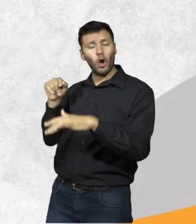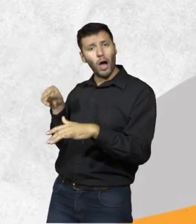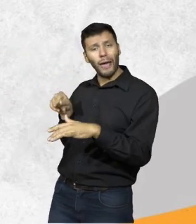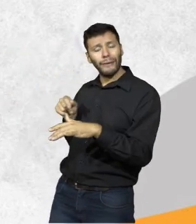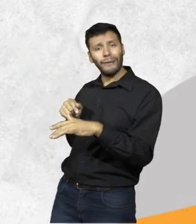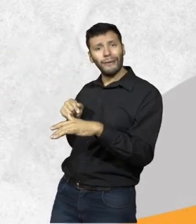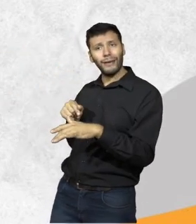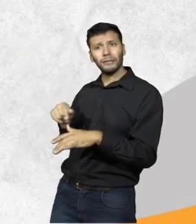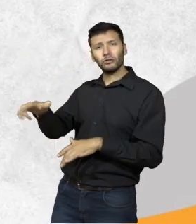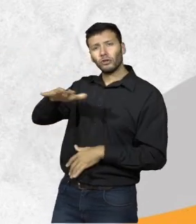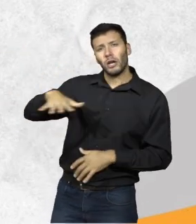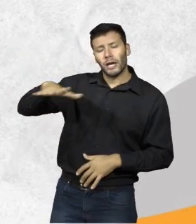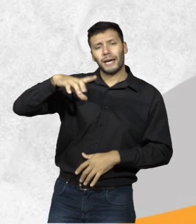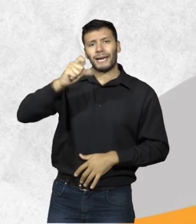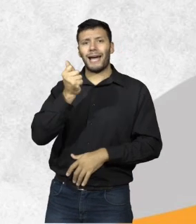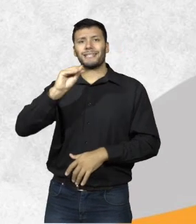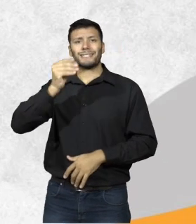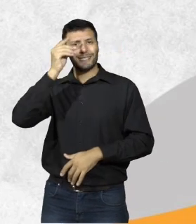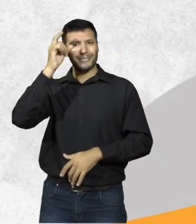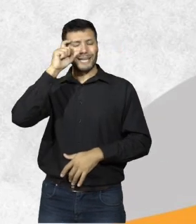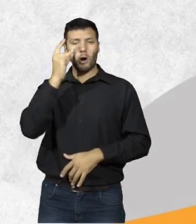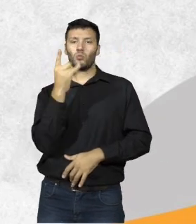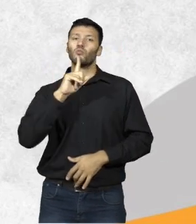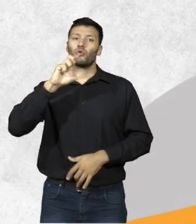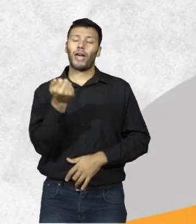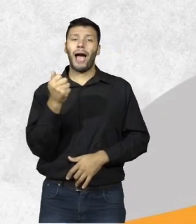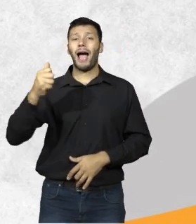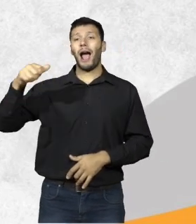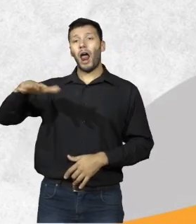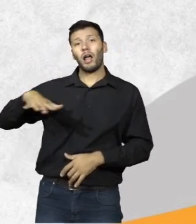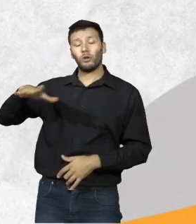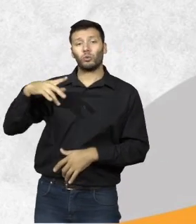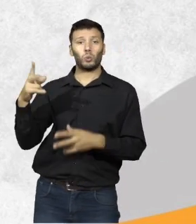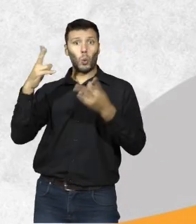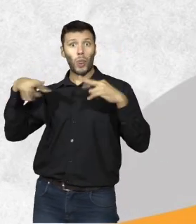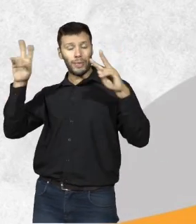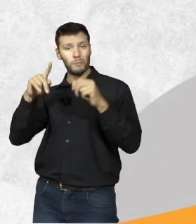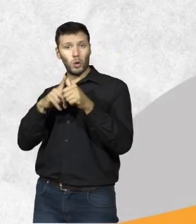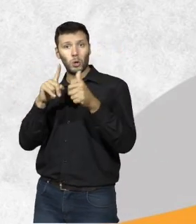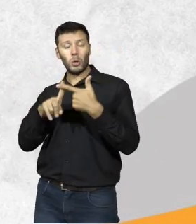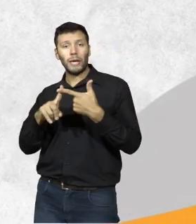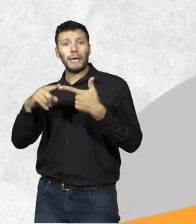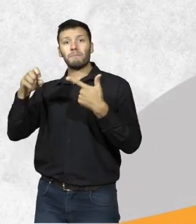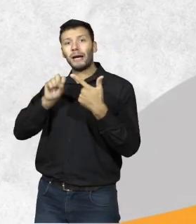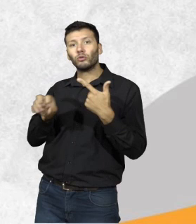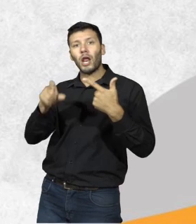la zona de Cacheuta, una zona turística, el basural de Luján de Cuyo, que funcionó